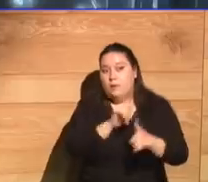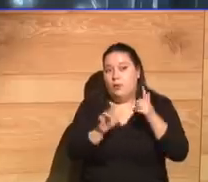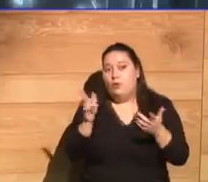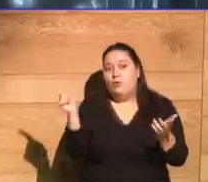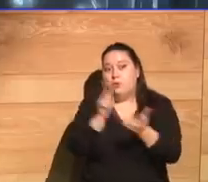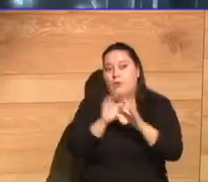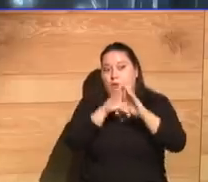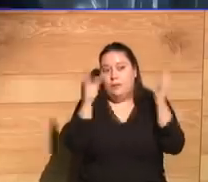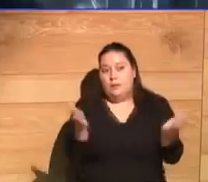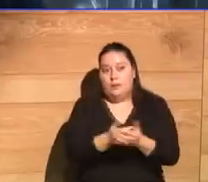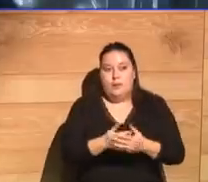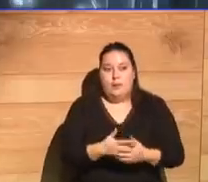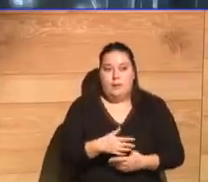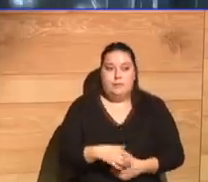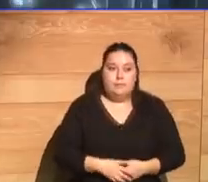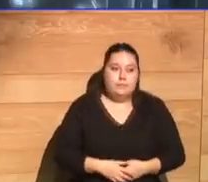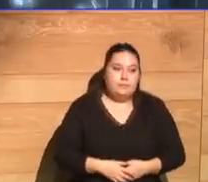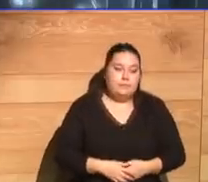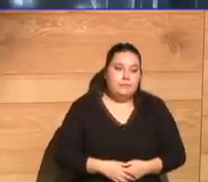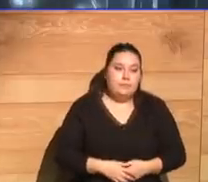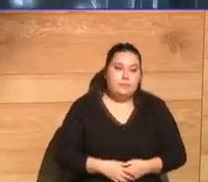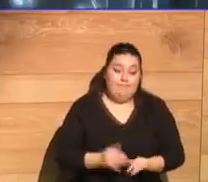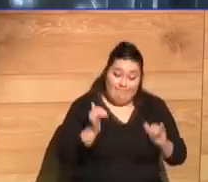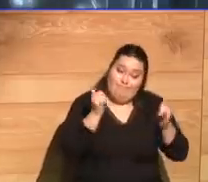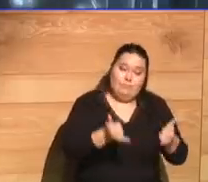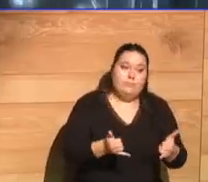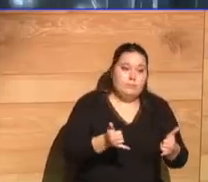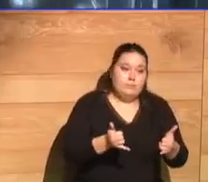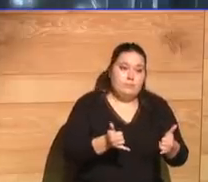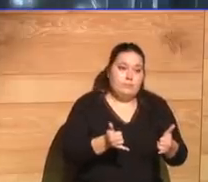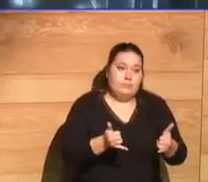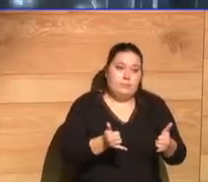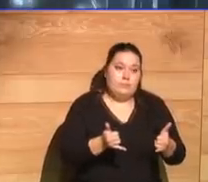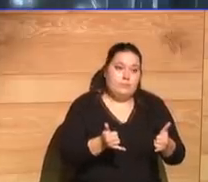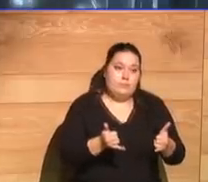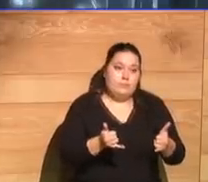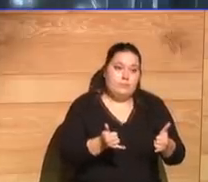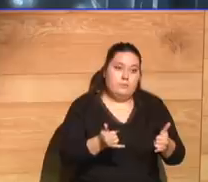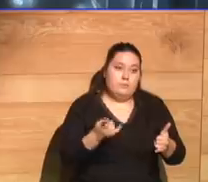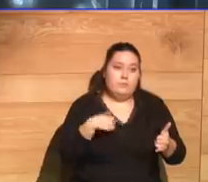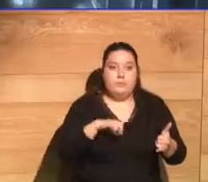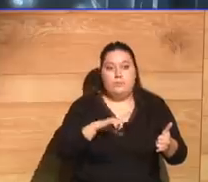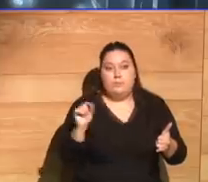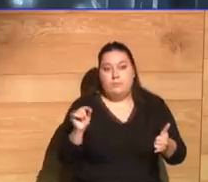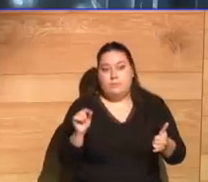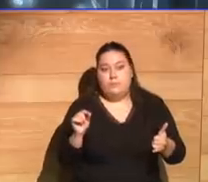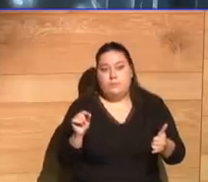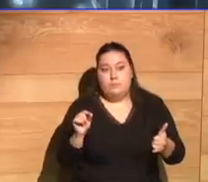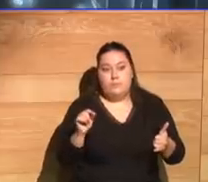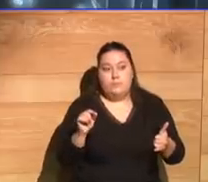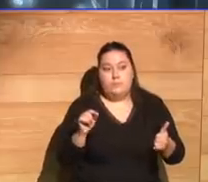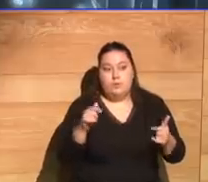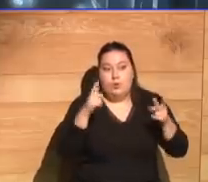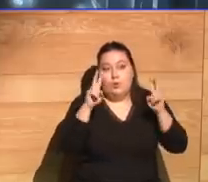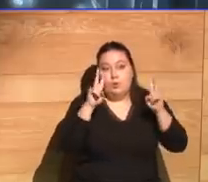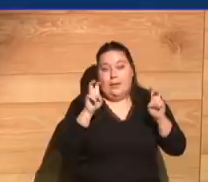diciendo ¡venganza, venganza! Y entonces llegaban y nos marchamos a los títulos de crédito.